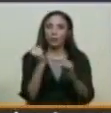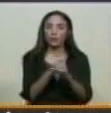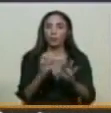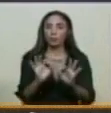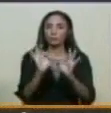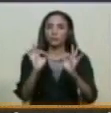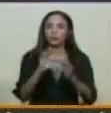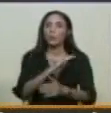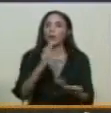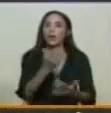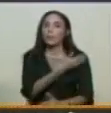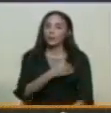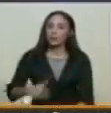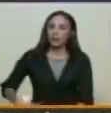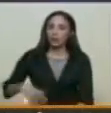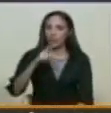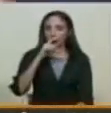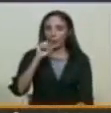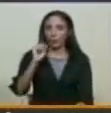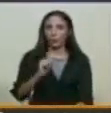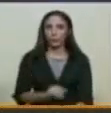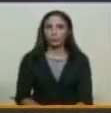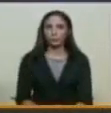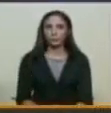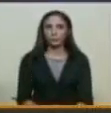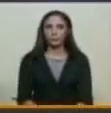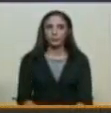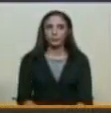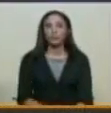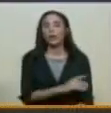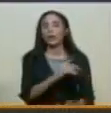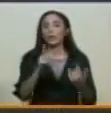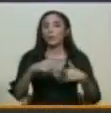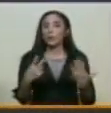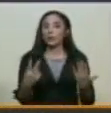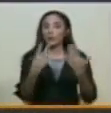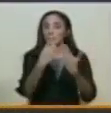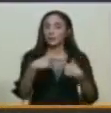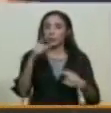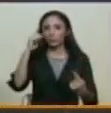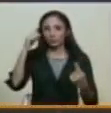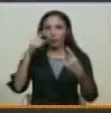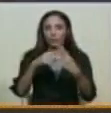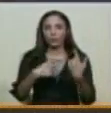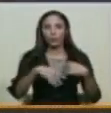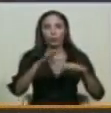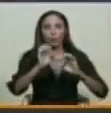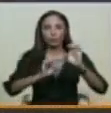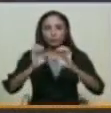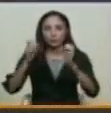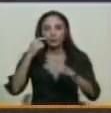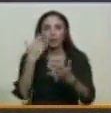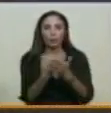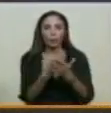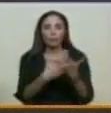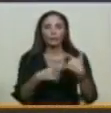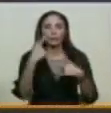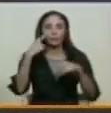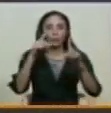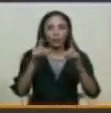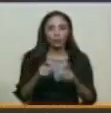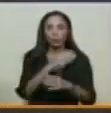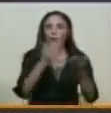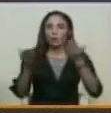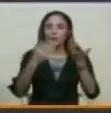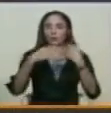por el presidente de la República, Nicolás Maduro Moros, y ha anunciado una sexta que estará dedicada al análisis y la supervisión de los servicios